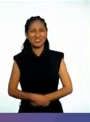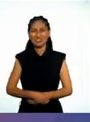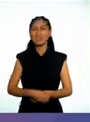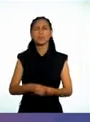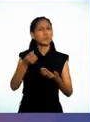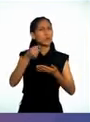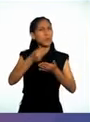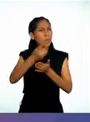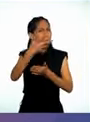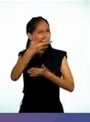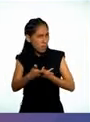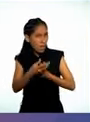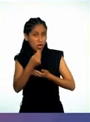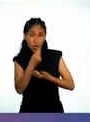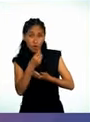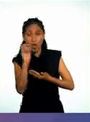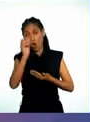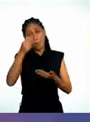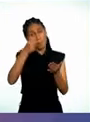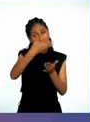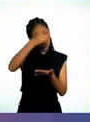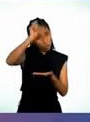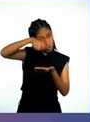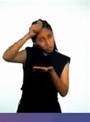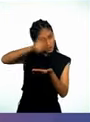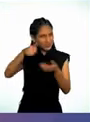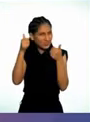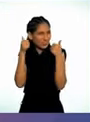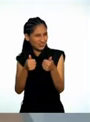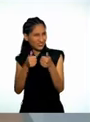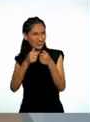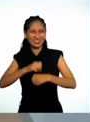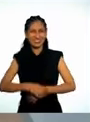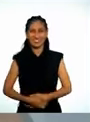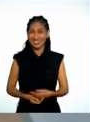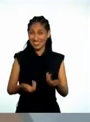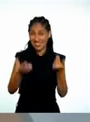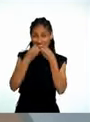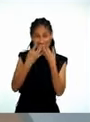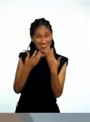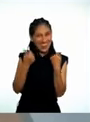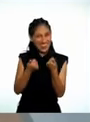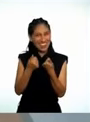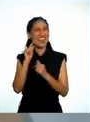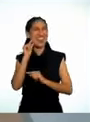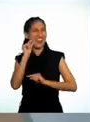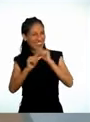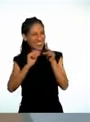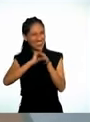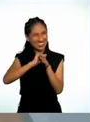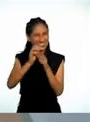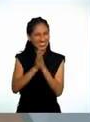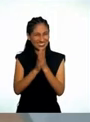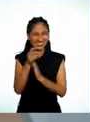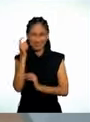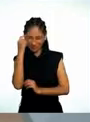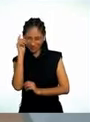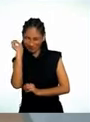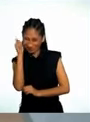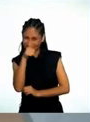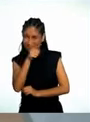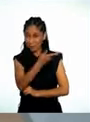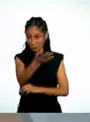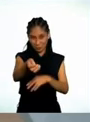all by credit card excelente creo que ya estamos entrando en la práctica estoy segura de que les fue